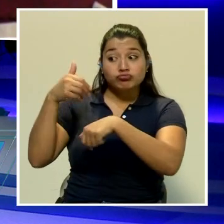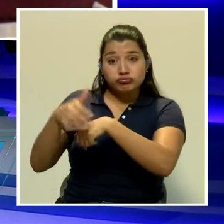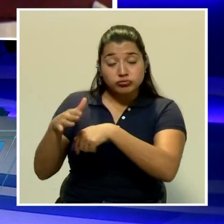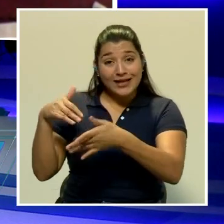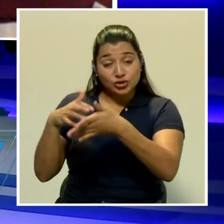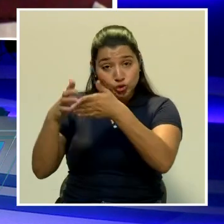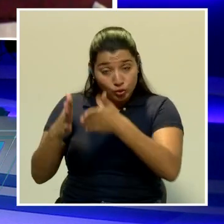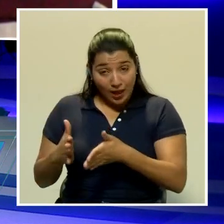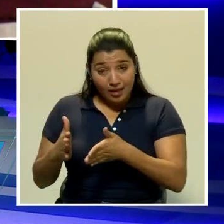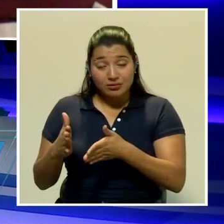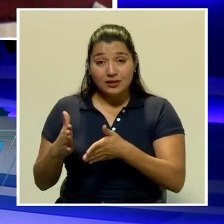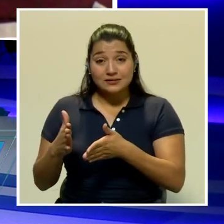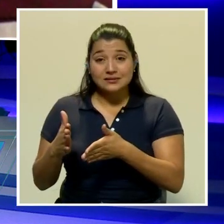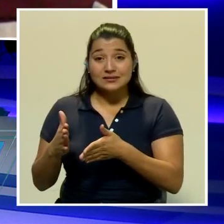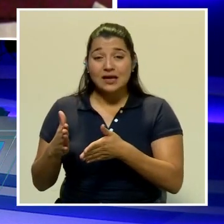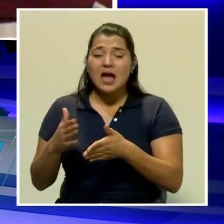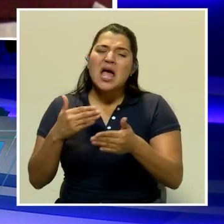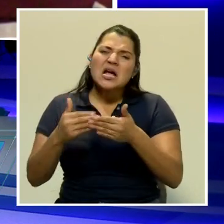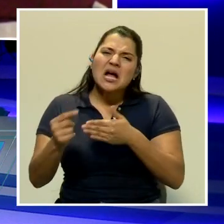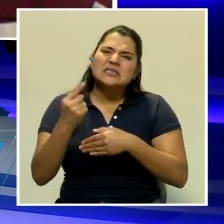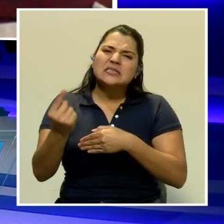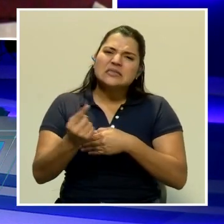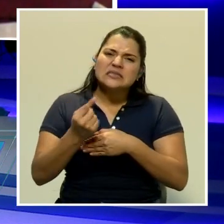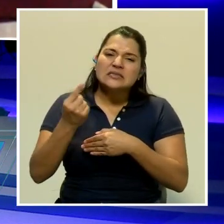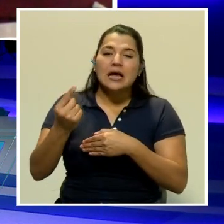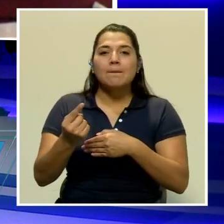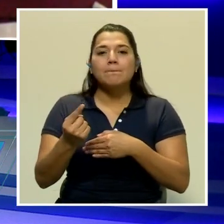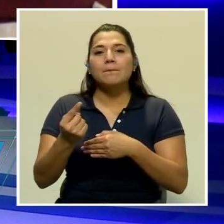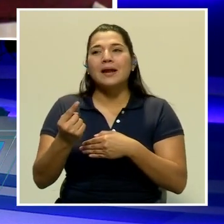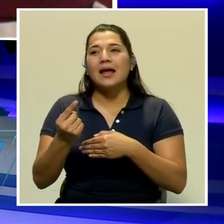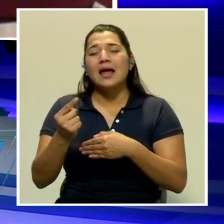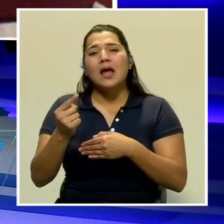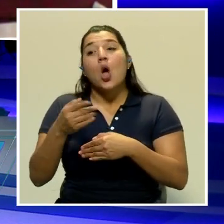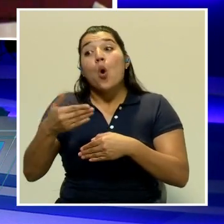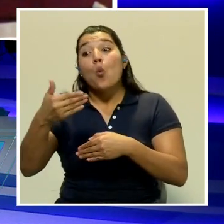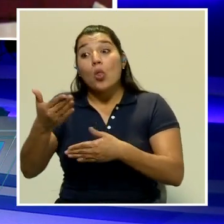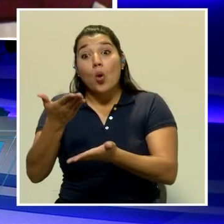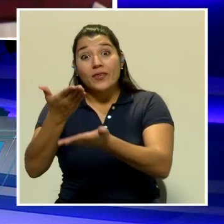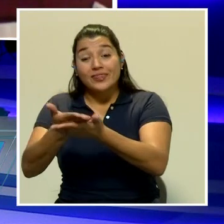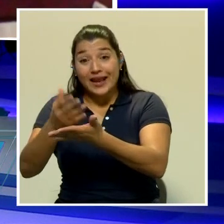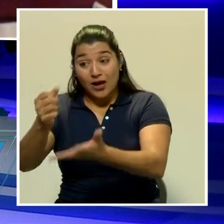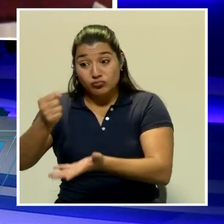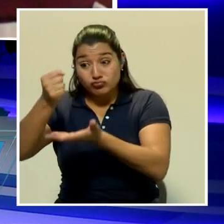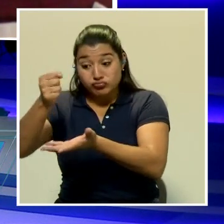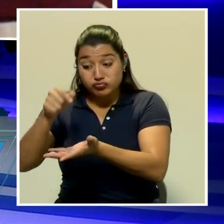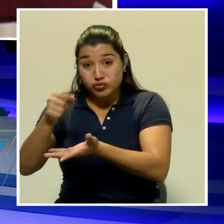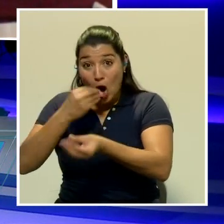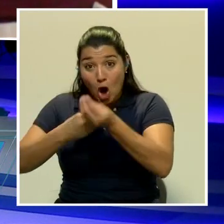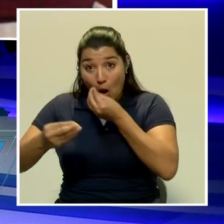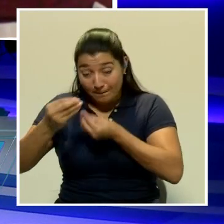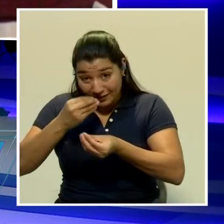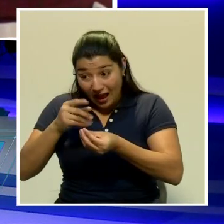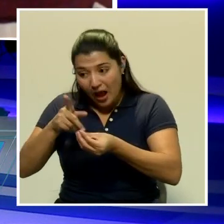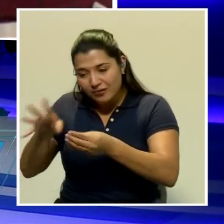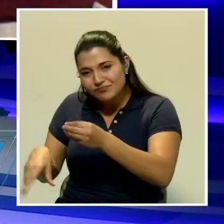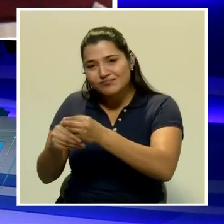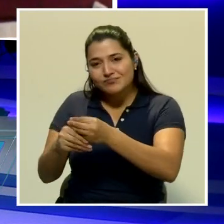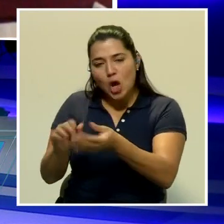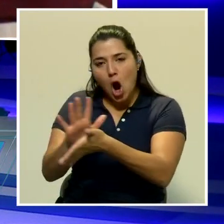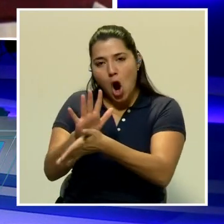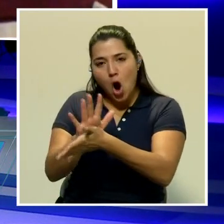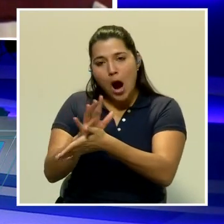estudiantes, generalmente a través de la entrega de los alimentos, que lo hemos hecho ya 3 veces, hemos hecho entrega de alimentos a